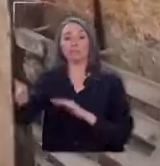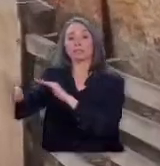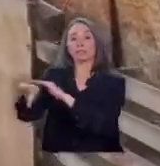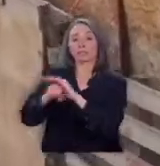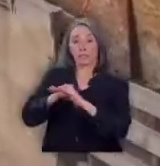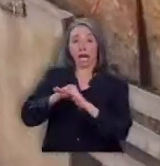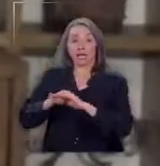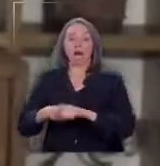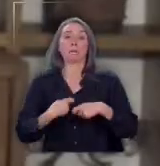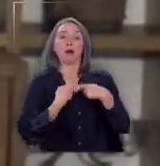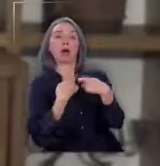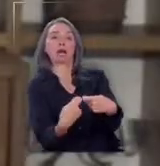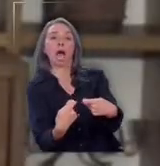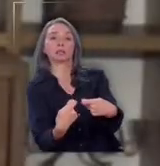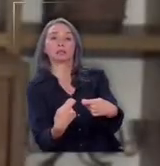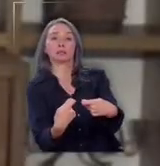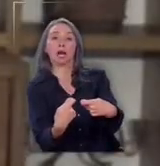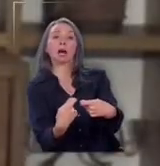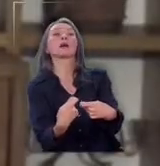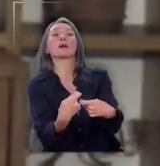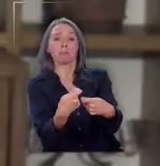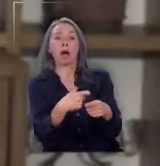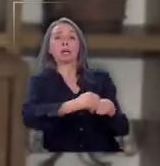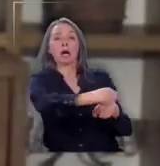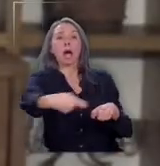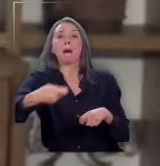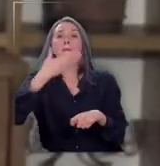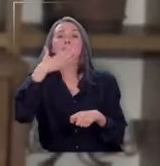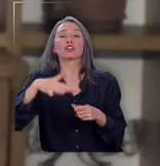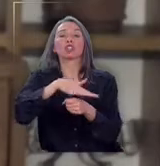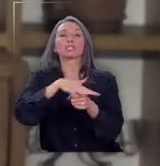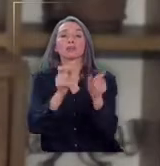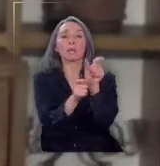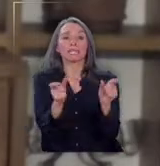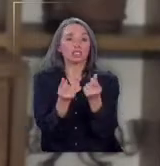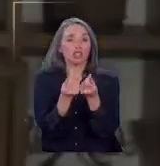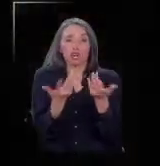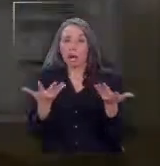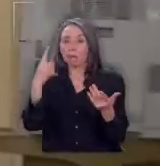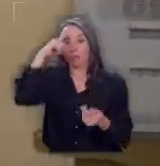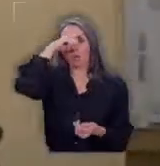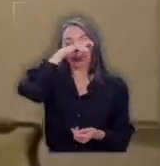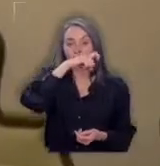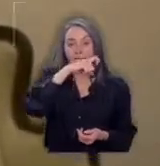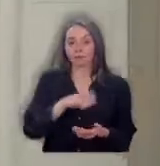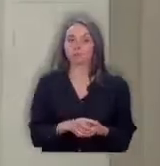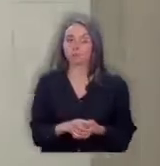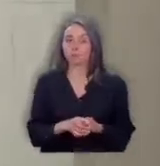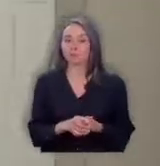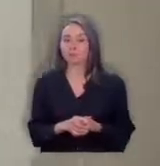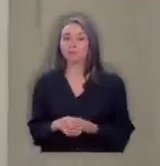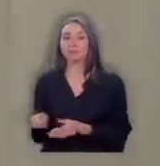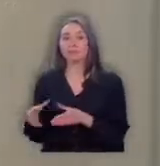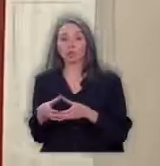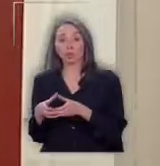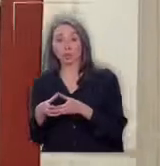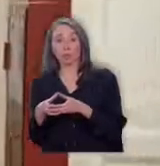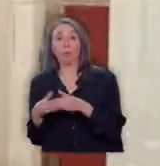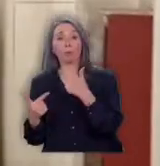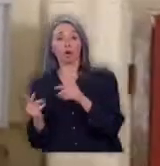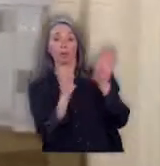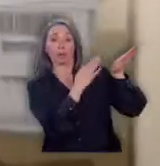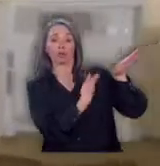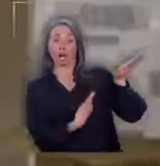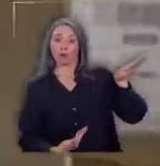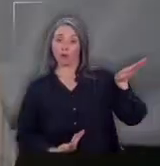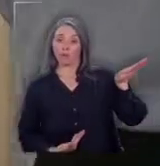para dedicarlo simplemente a mejorar la situación de los que están más complicados para el bloque oficialista un